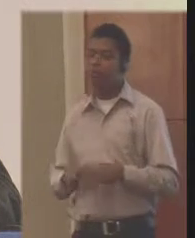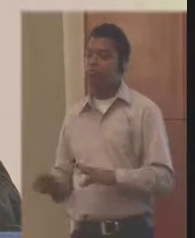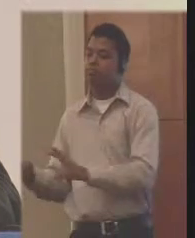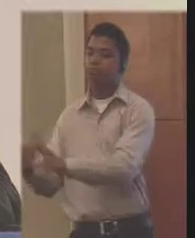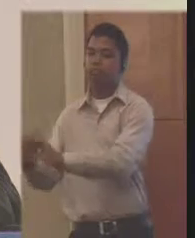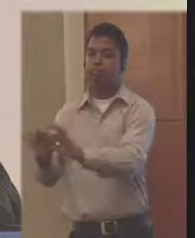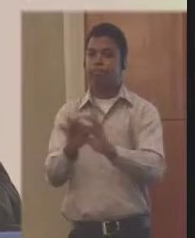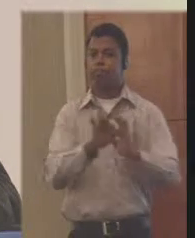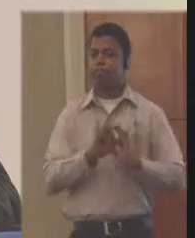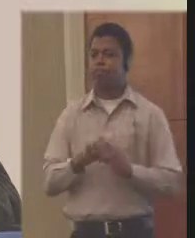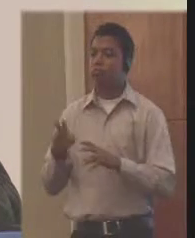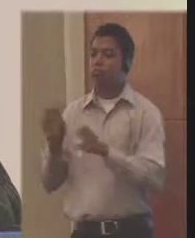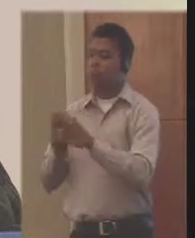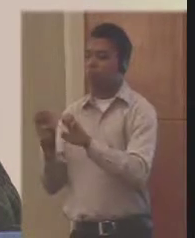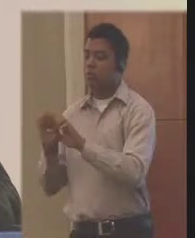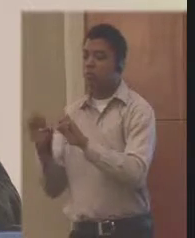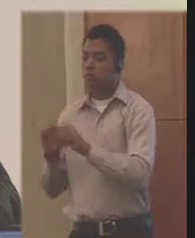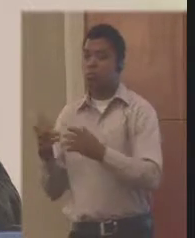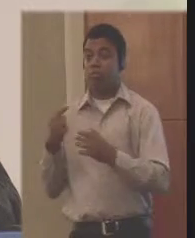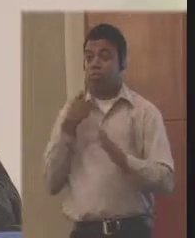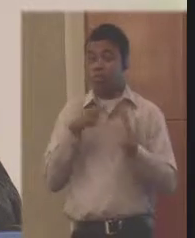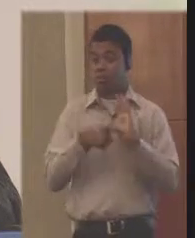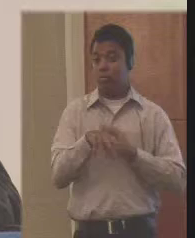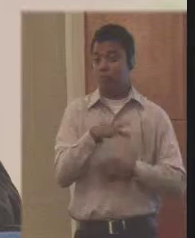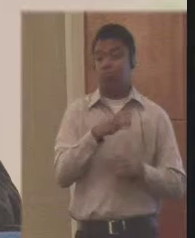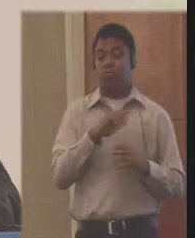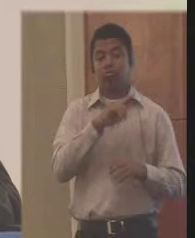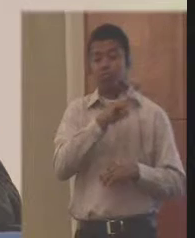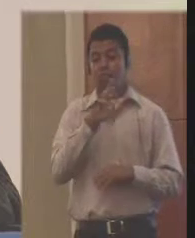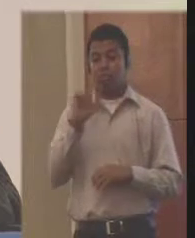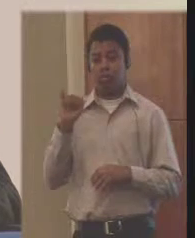Rice, y alianzas públicas privadas.